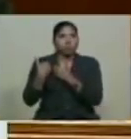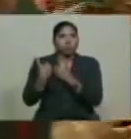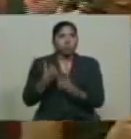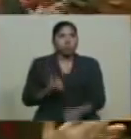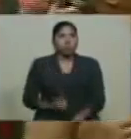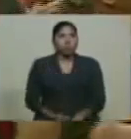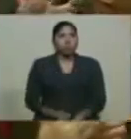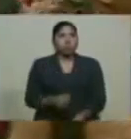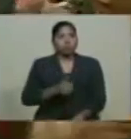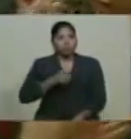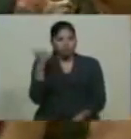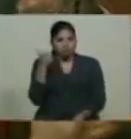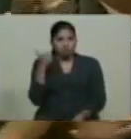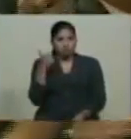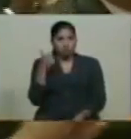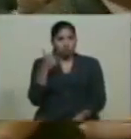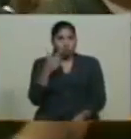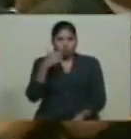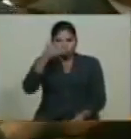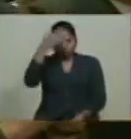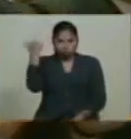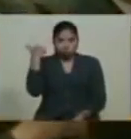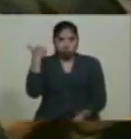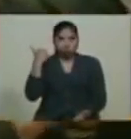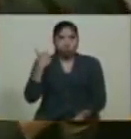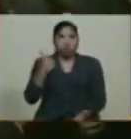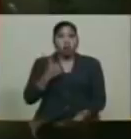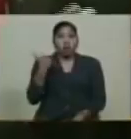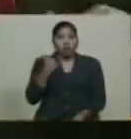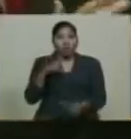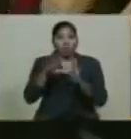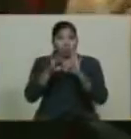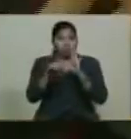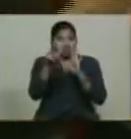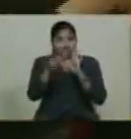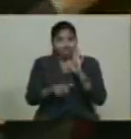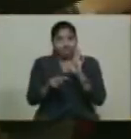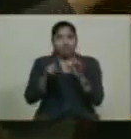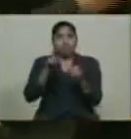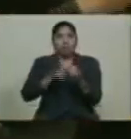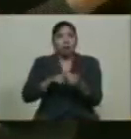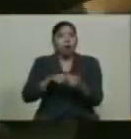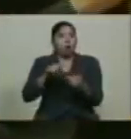Una mujer constituyente. Y estén allí Gladys